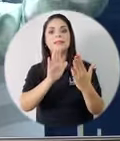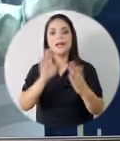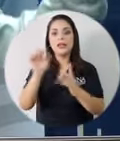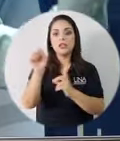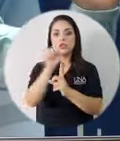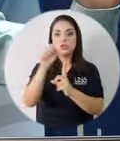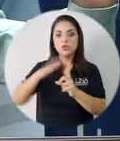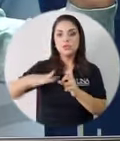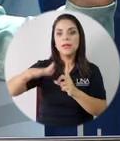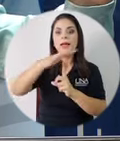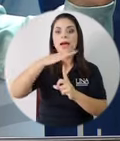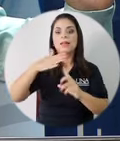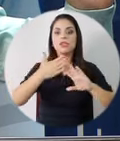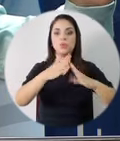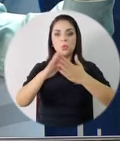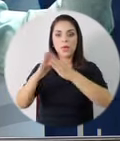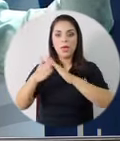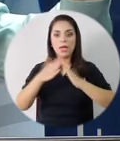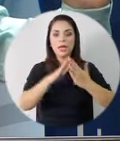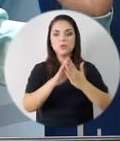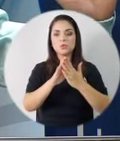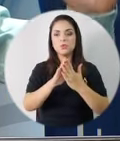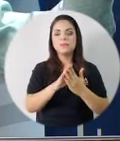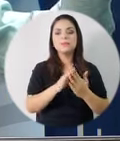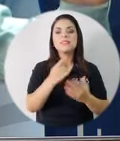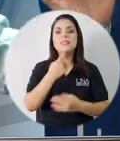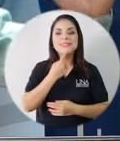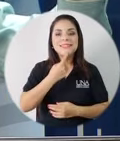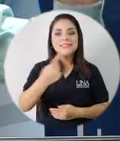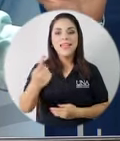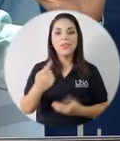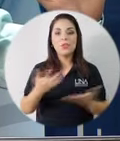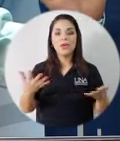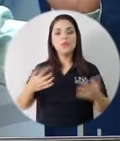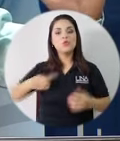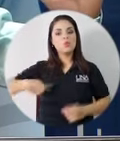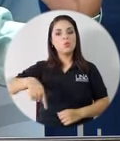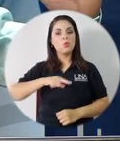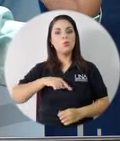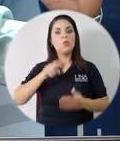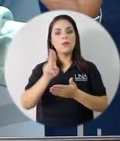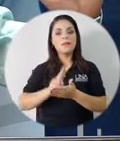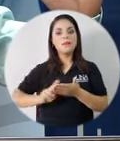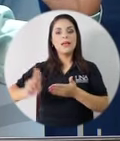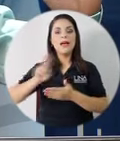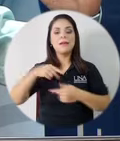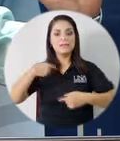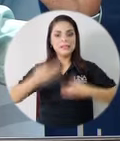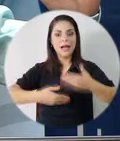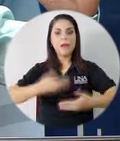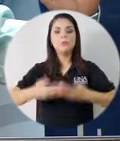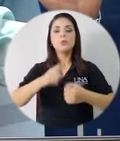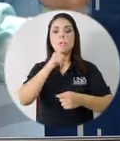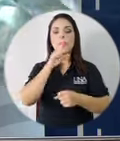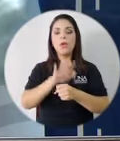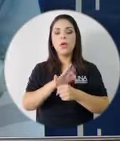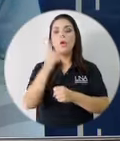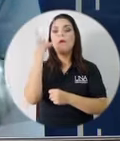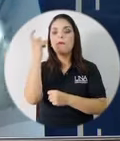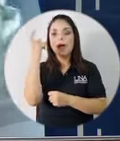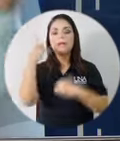está frente a la sociedad, frente a los ciudadanos y ciudadanas particulares, diciéndoles, estamos cumpliendo,